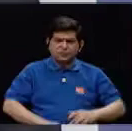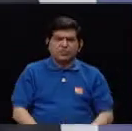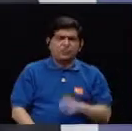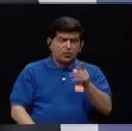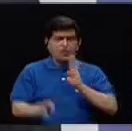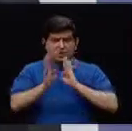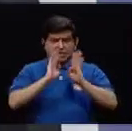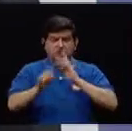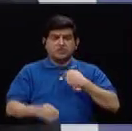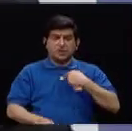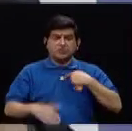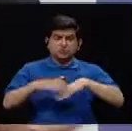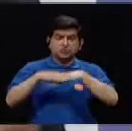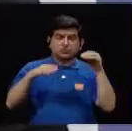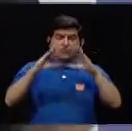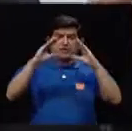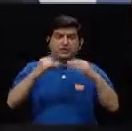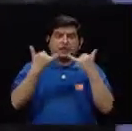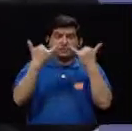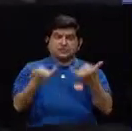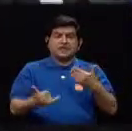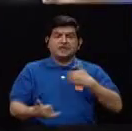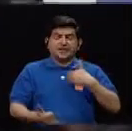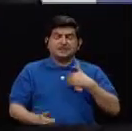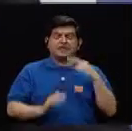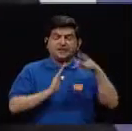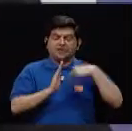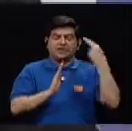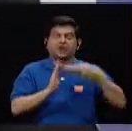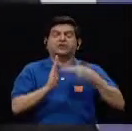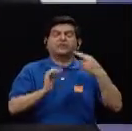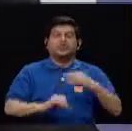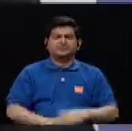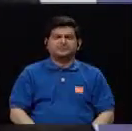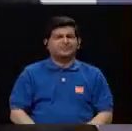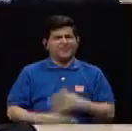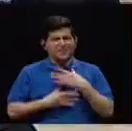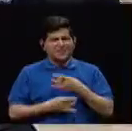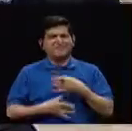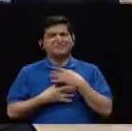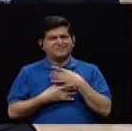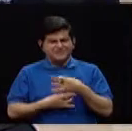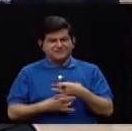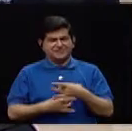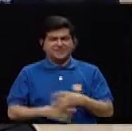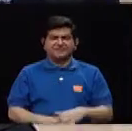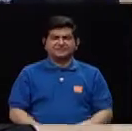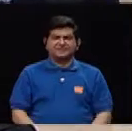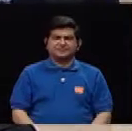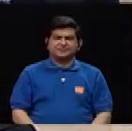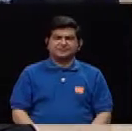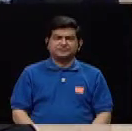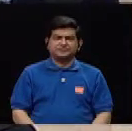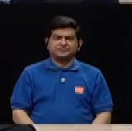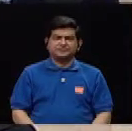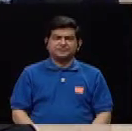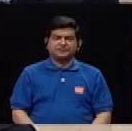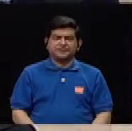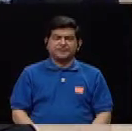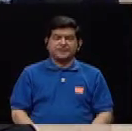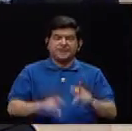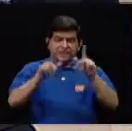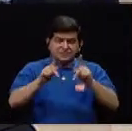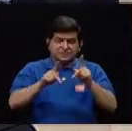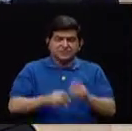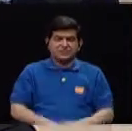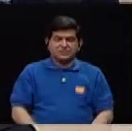eso que ella me habló, yo salí esa noche y yo dije, ya tengo mi personaje. Ya tiene el personaje. Qué interesante, Alejandra. Las fuentes de las que